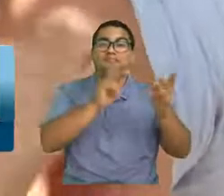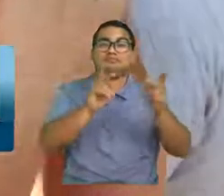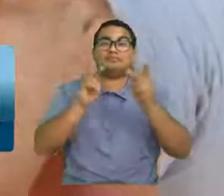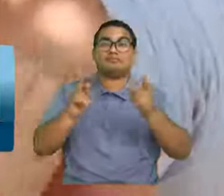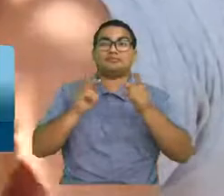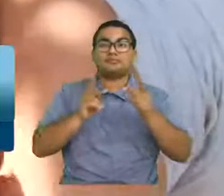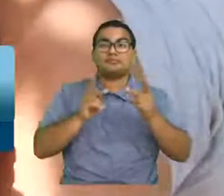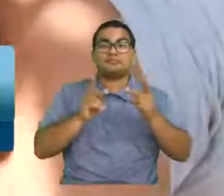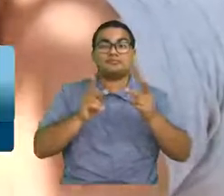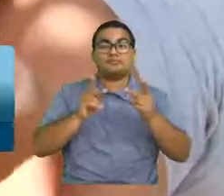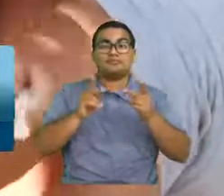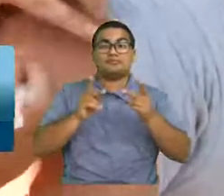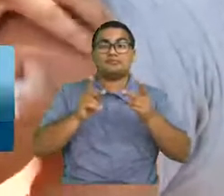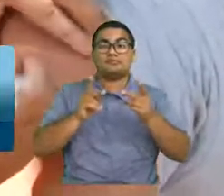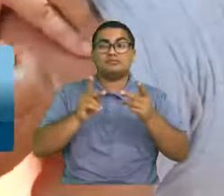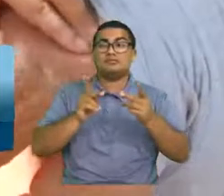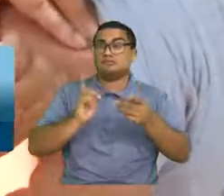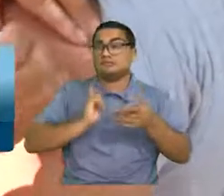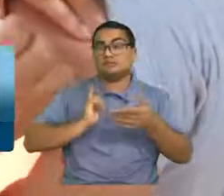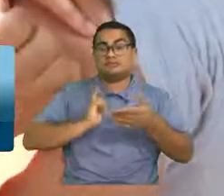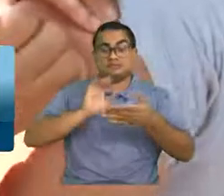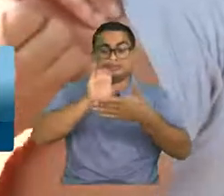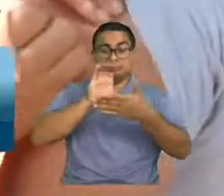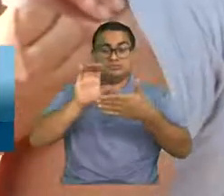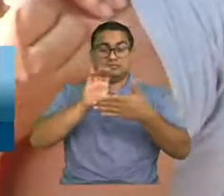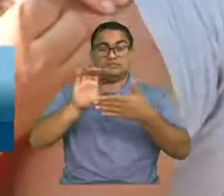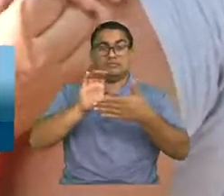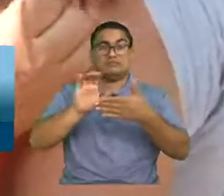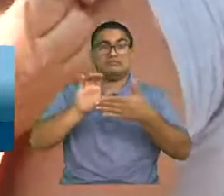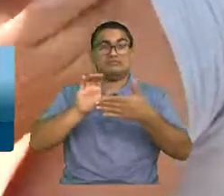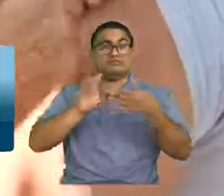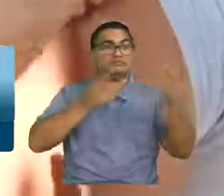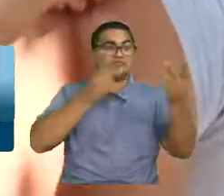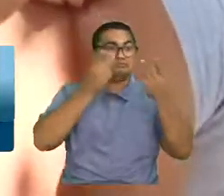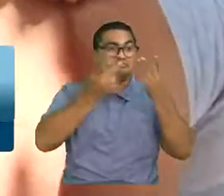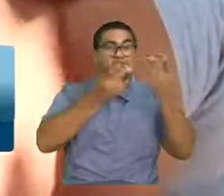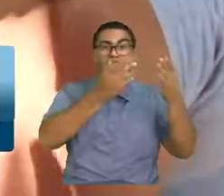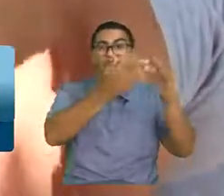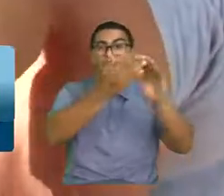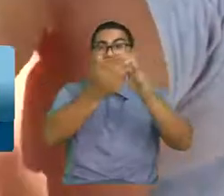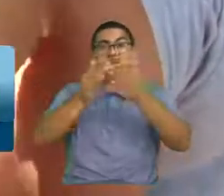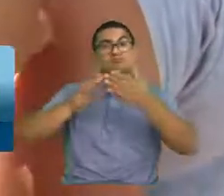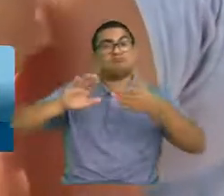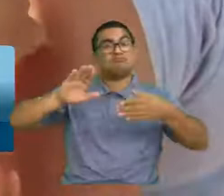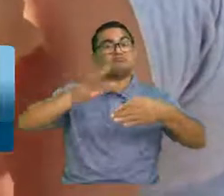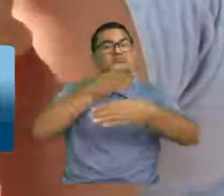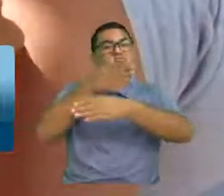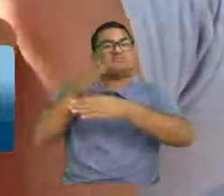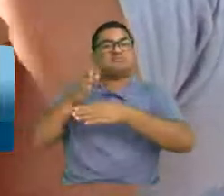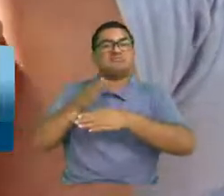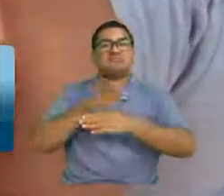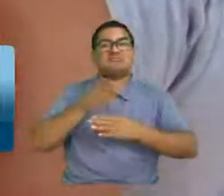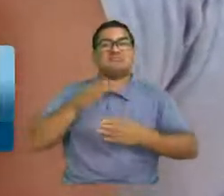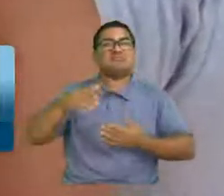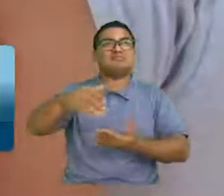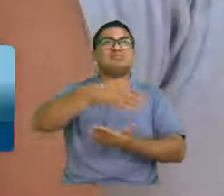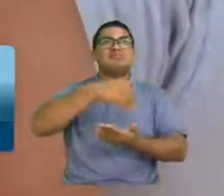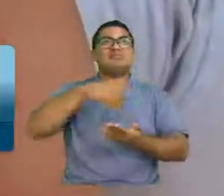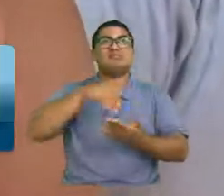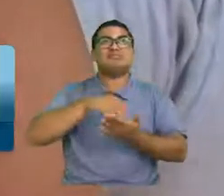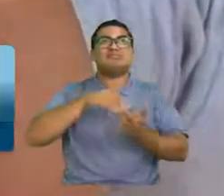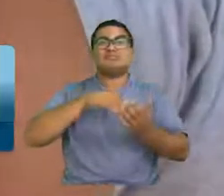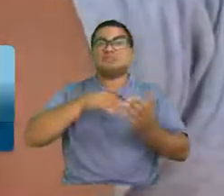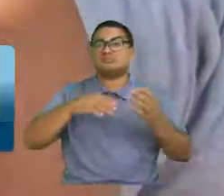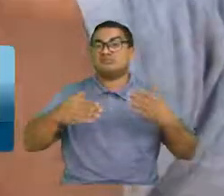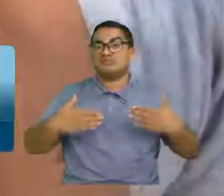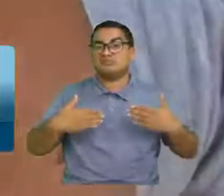un cronograma de salida para intervenir todos los barrios que tenemos, no solo en nuestro centro de salud, uh-huh, sino a nivel nacional